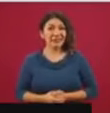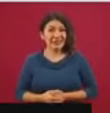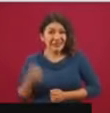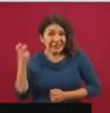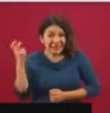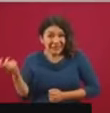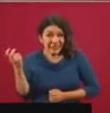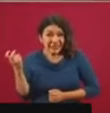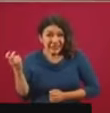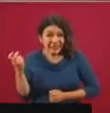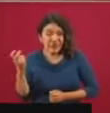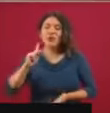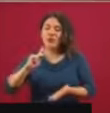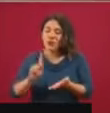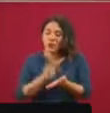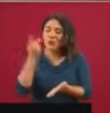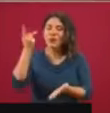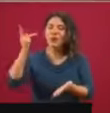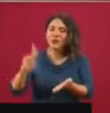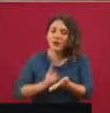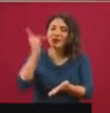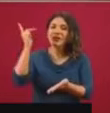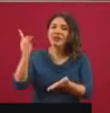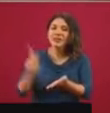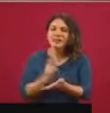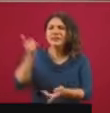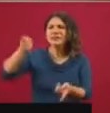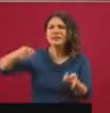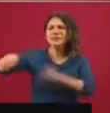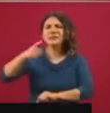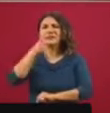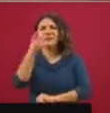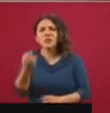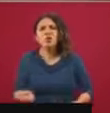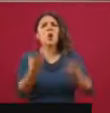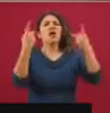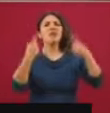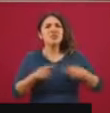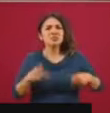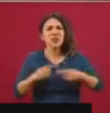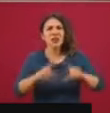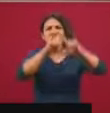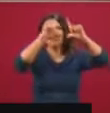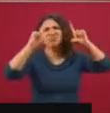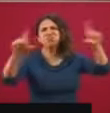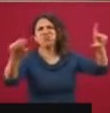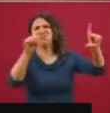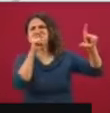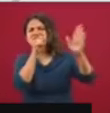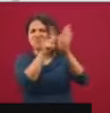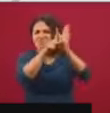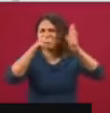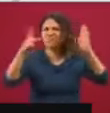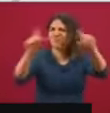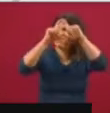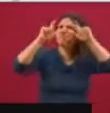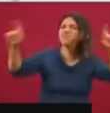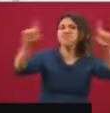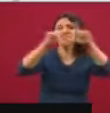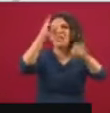idea insisten insiste en el número absoluto se ve en las primeras planas de ciertos diarios de circulación